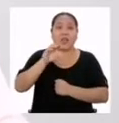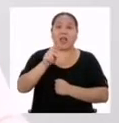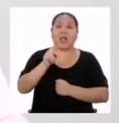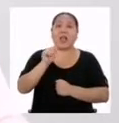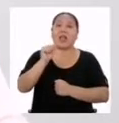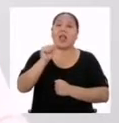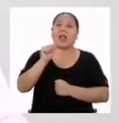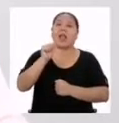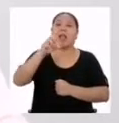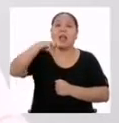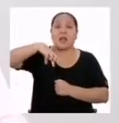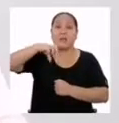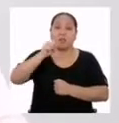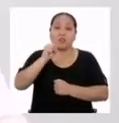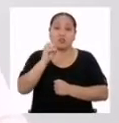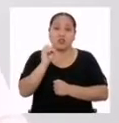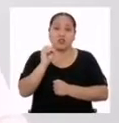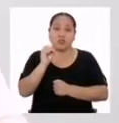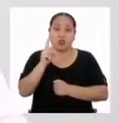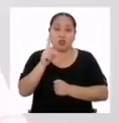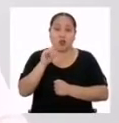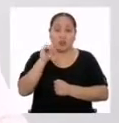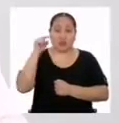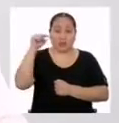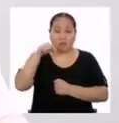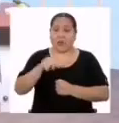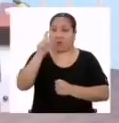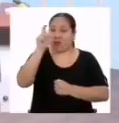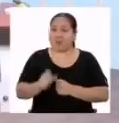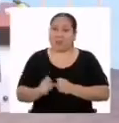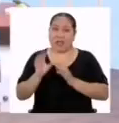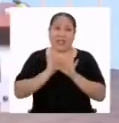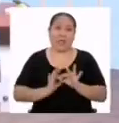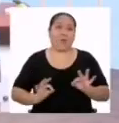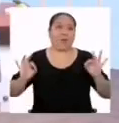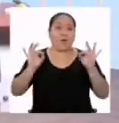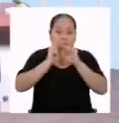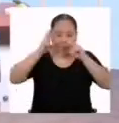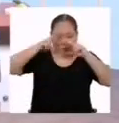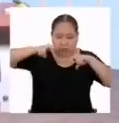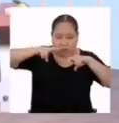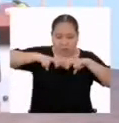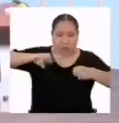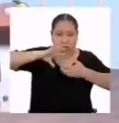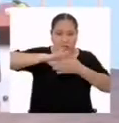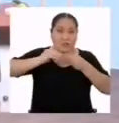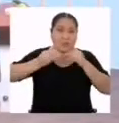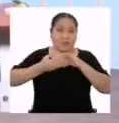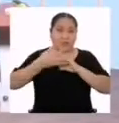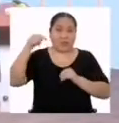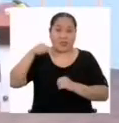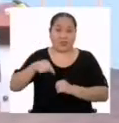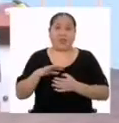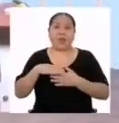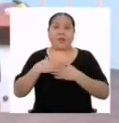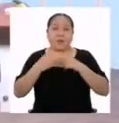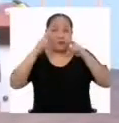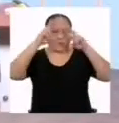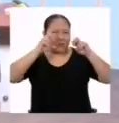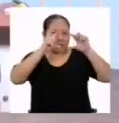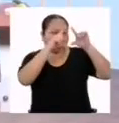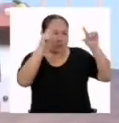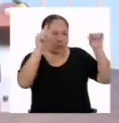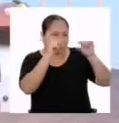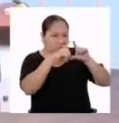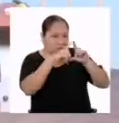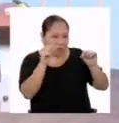reconocido académico peruano especialista en antropología histórica. Y luego fuimos analizando párrafo por párrafo para identificar el tema